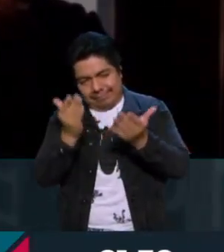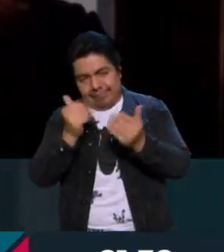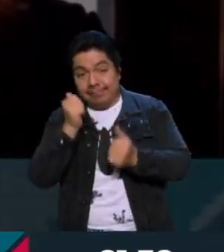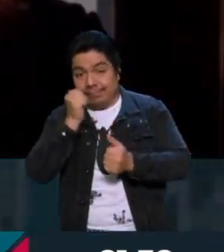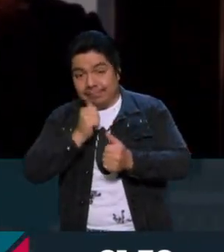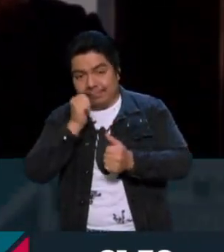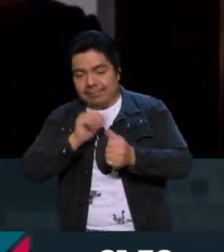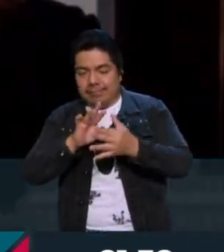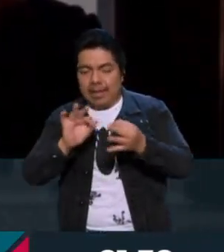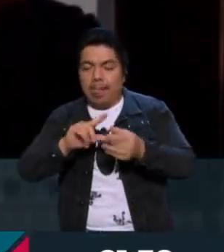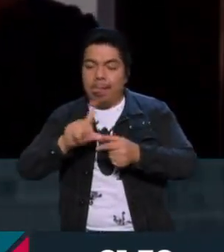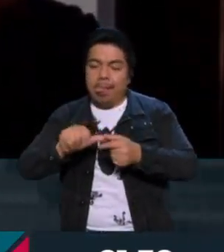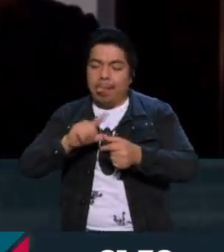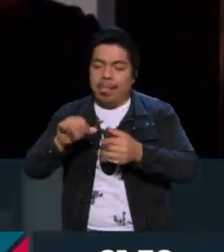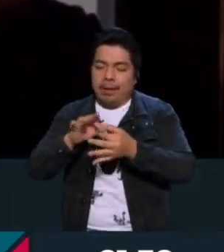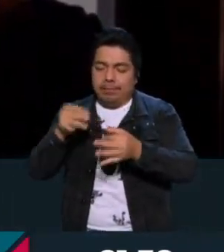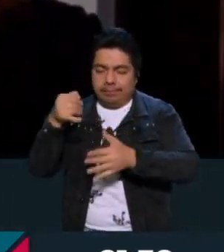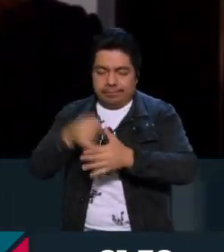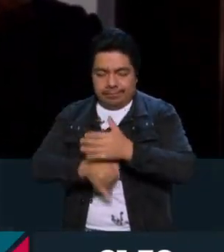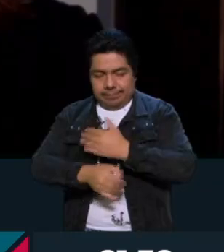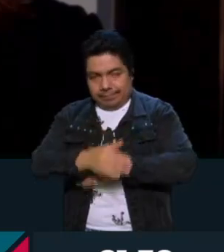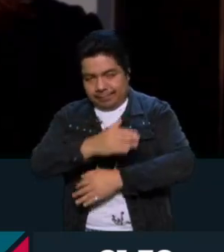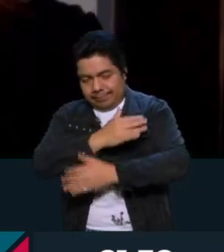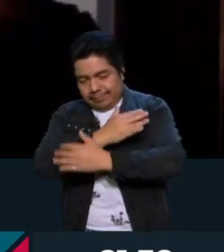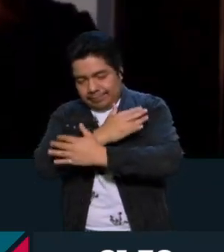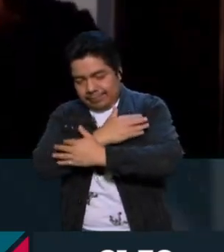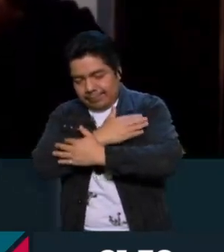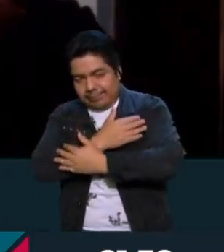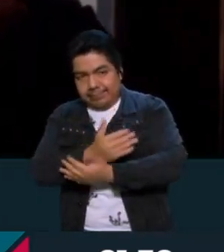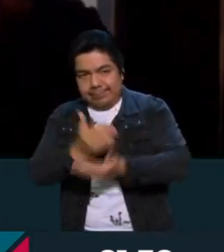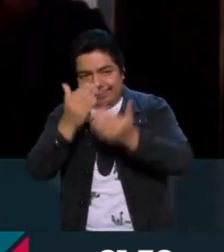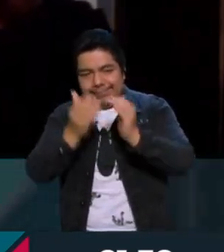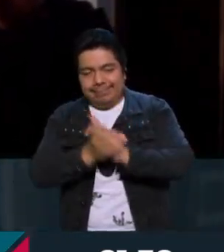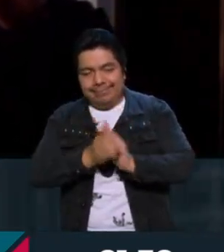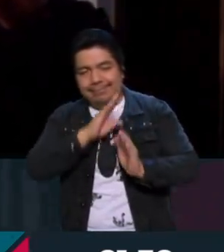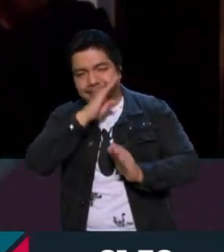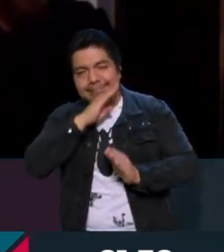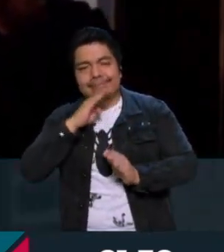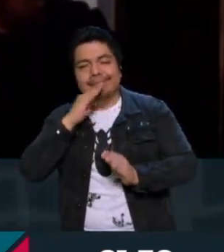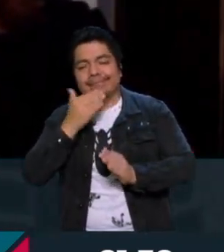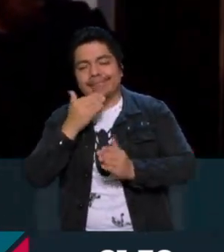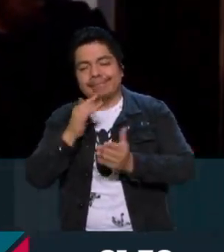abiertos para seguir hablando de este y de otros temas. Te mando un fuerte abrazo. Igualmente, Braulio, muchas gracias.